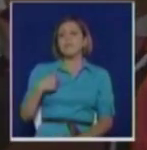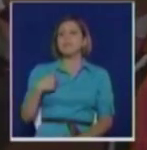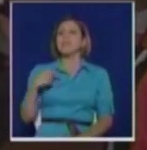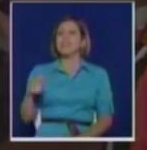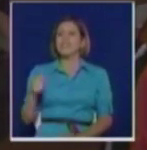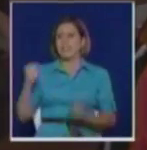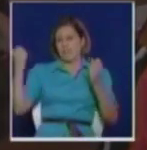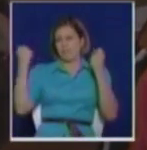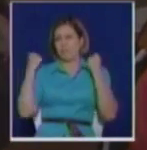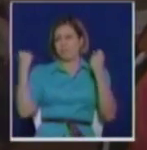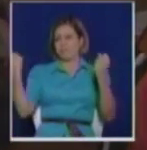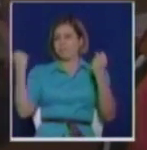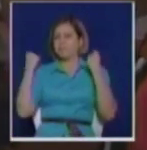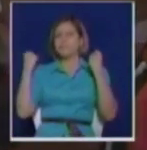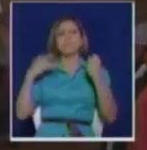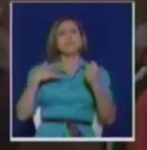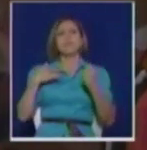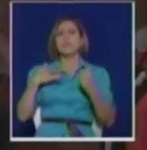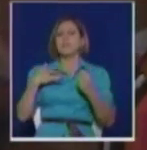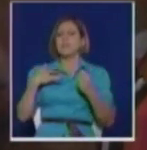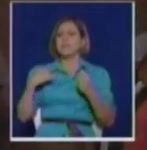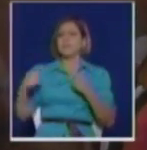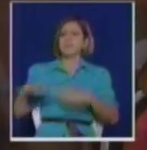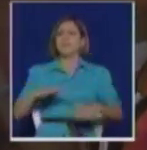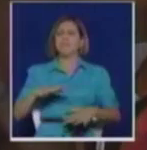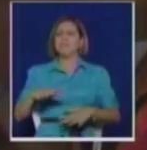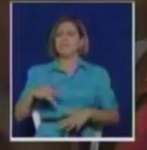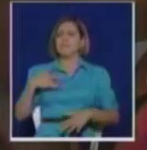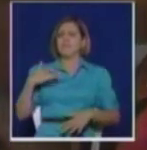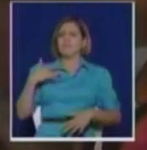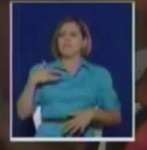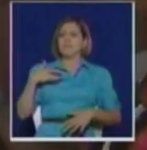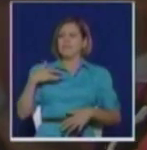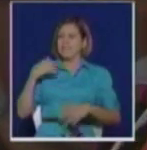gimnasio. De repente, ¡boom!, comenzó a temblar